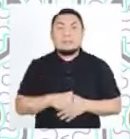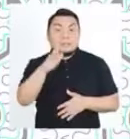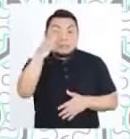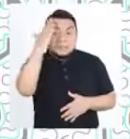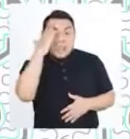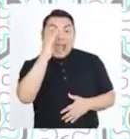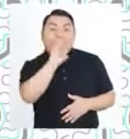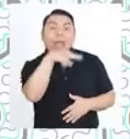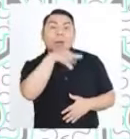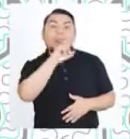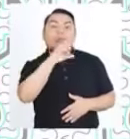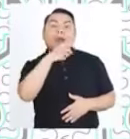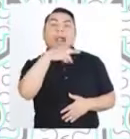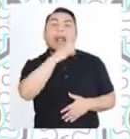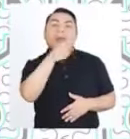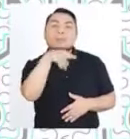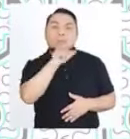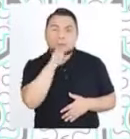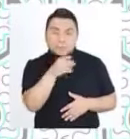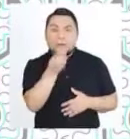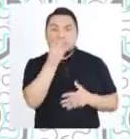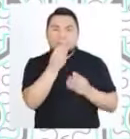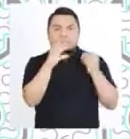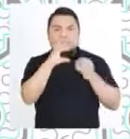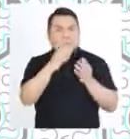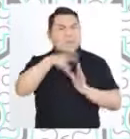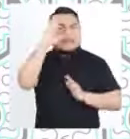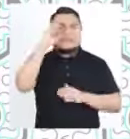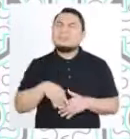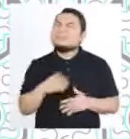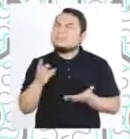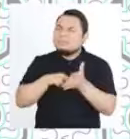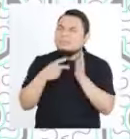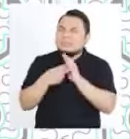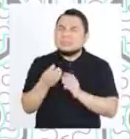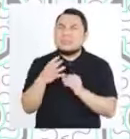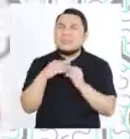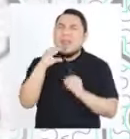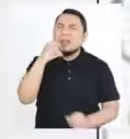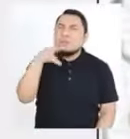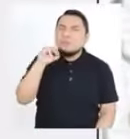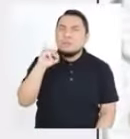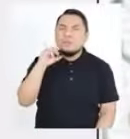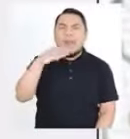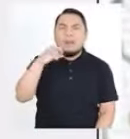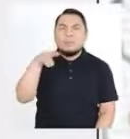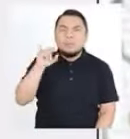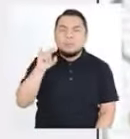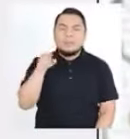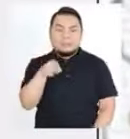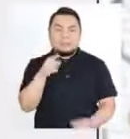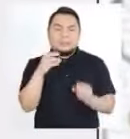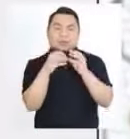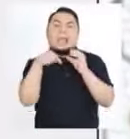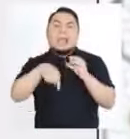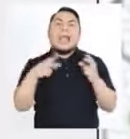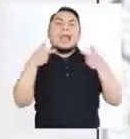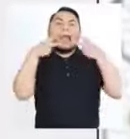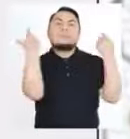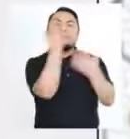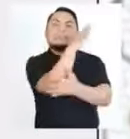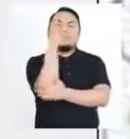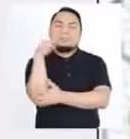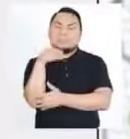¿Sabían que el camu camu tiene más vitamina C que la naranja? ¿Qué es el camu camu? Es una fruta que crece acá en